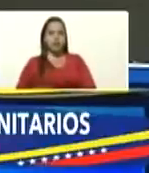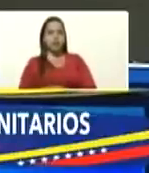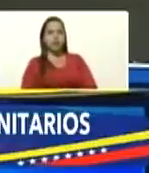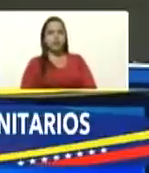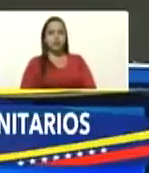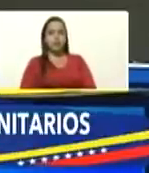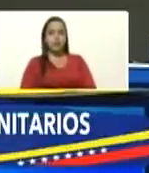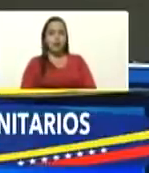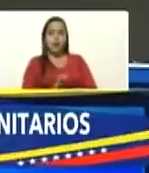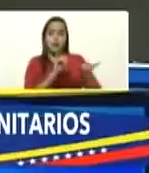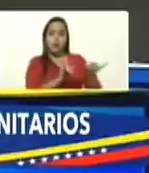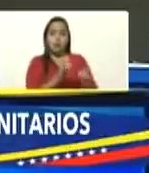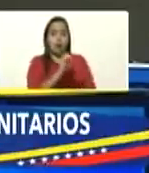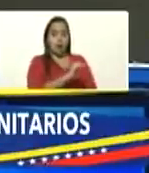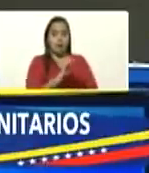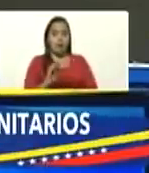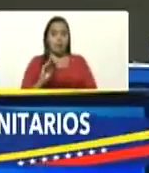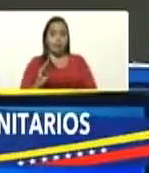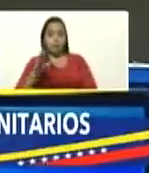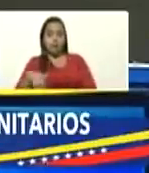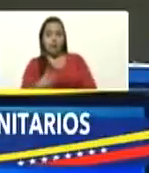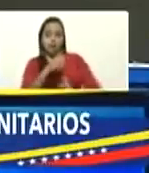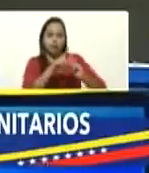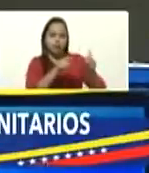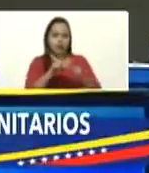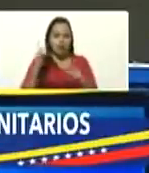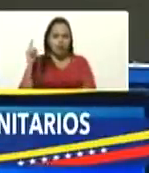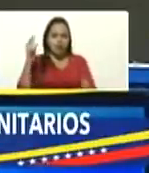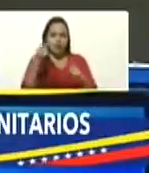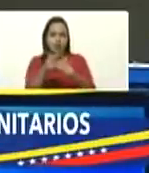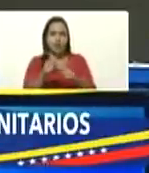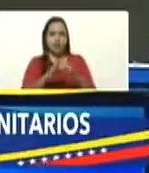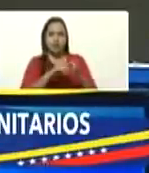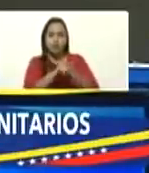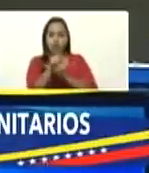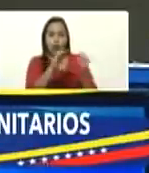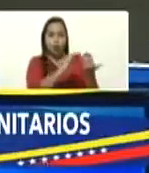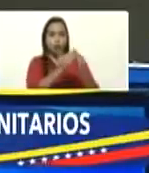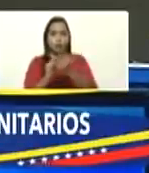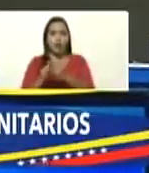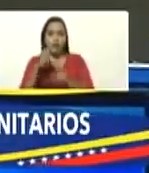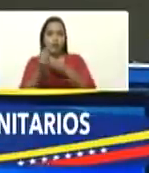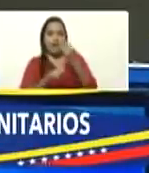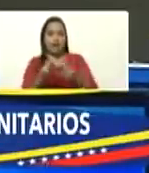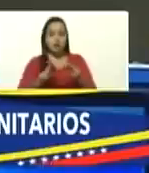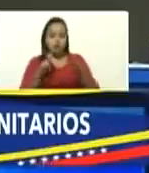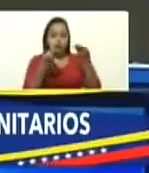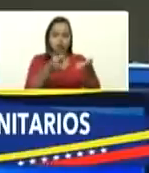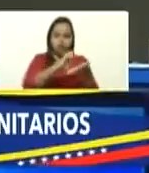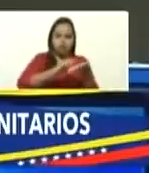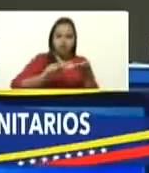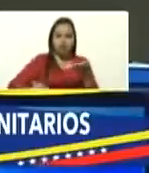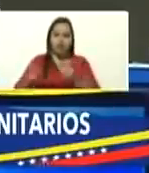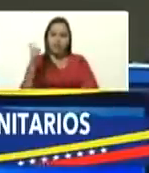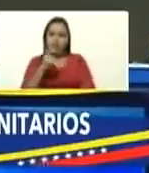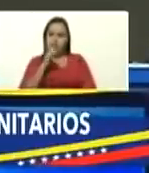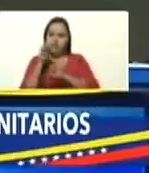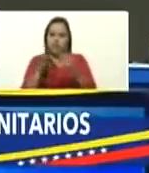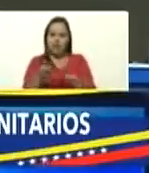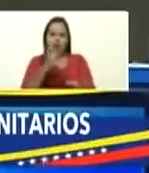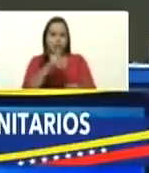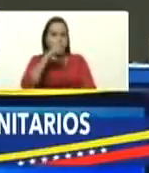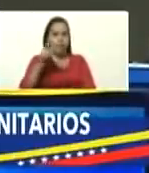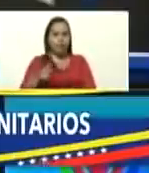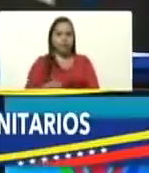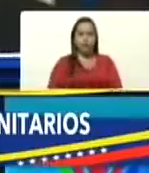esa aplicación, eso nos permite hacer encuestas de manera directa ya en todas las comunidades para hacer el levantamiento de necesidades reales que tiene nuestro pueblo.